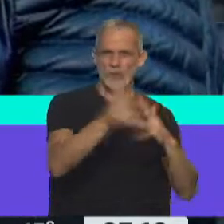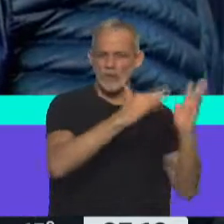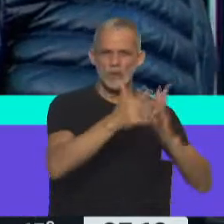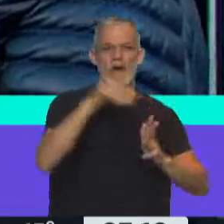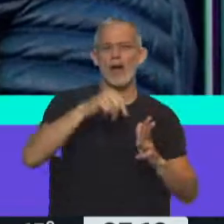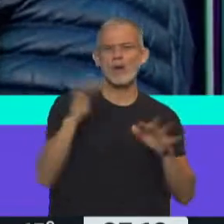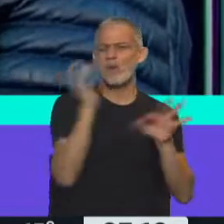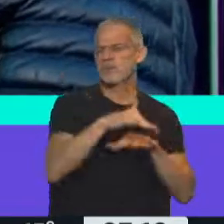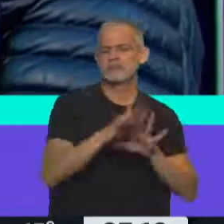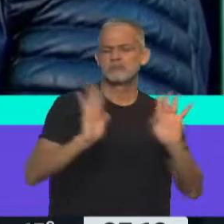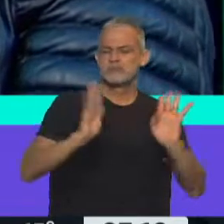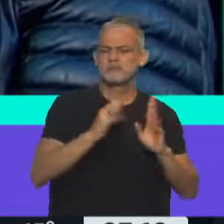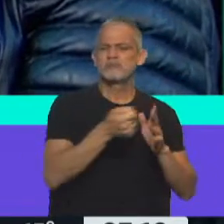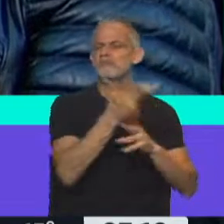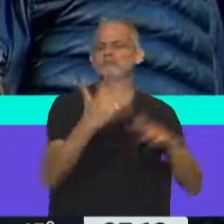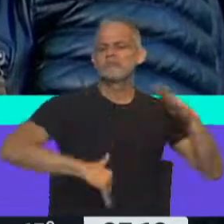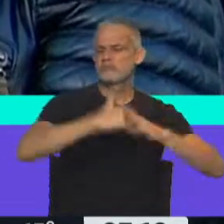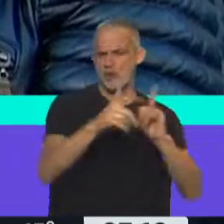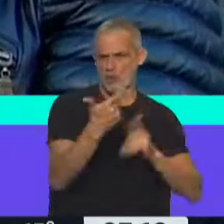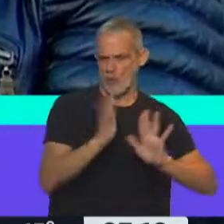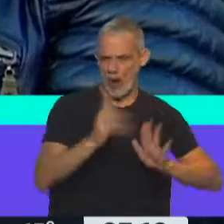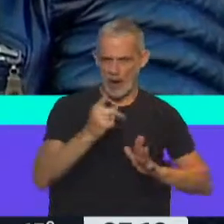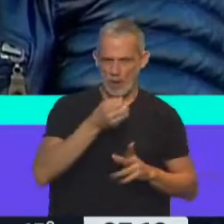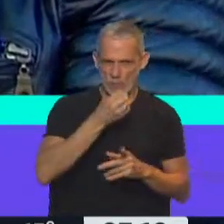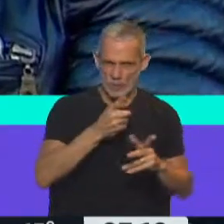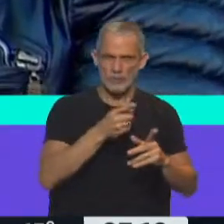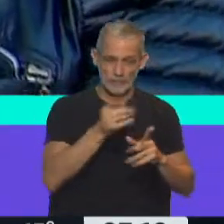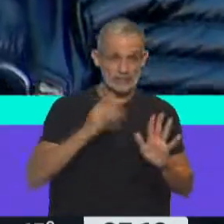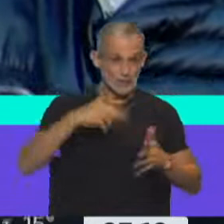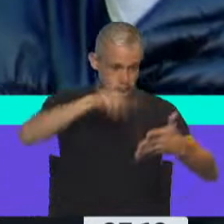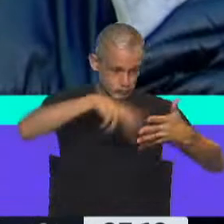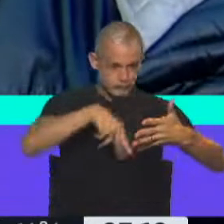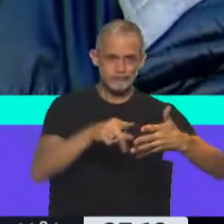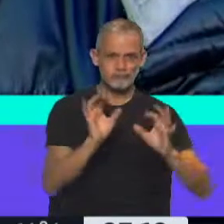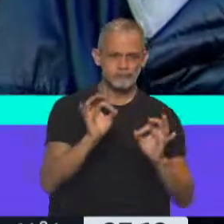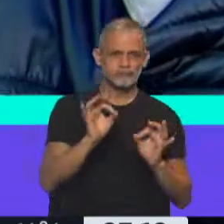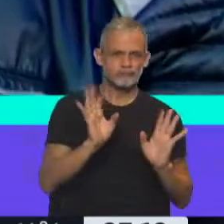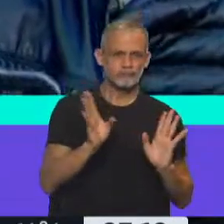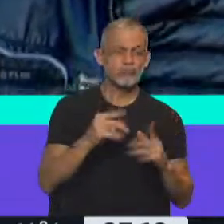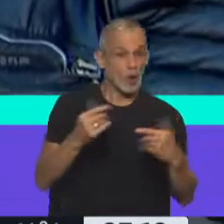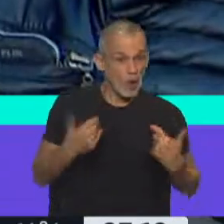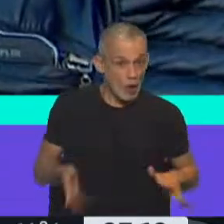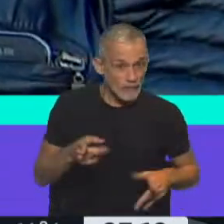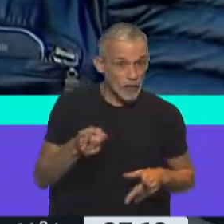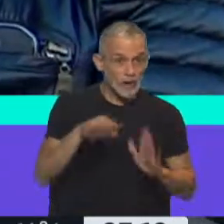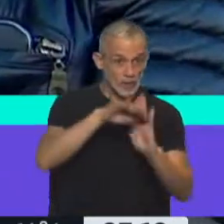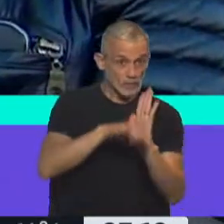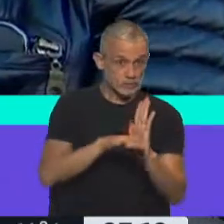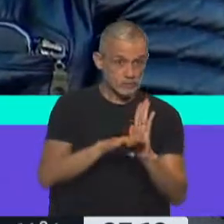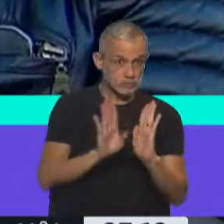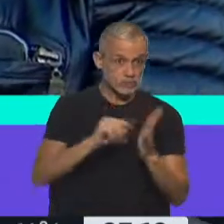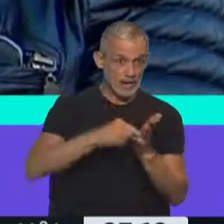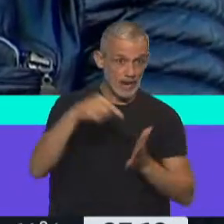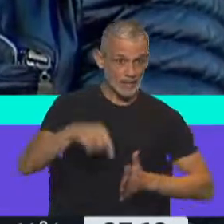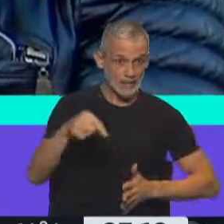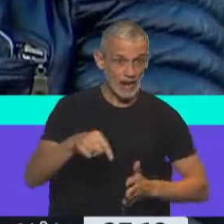más aforo, o sea, pueden subir todos lo que sean como antes. Y lo, leí la nota. ¿En reglas generales está conforme con estas medidas ahora en